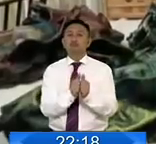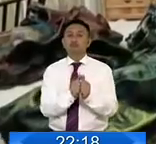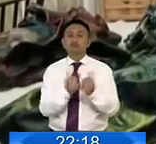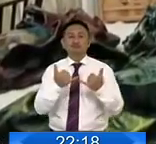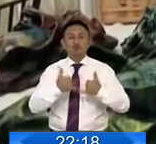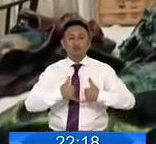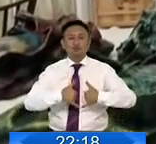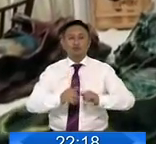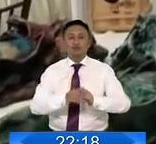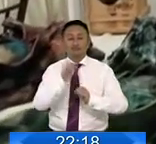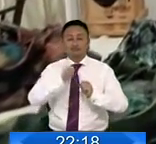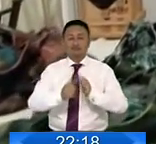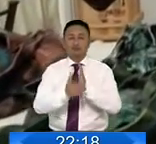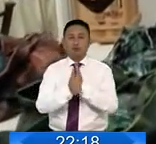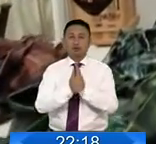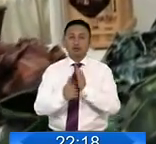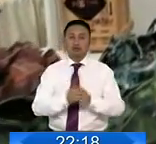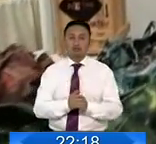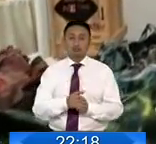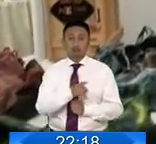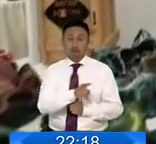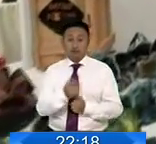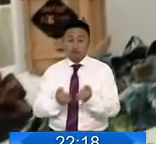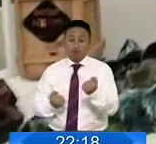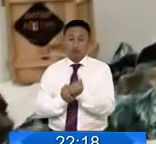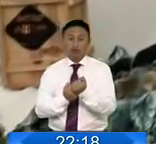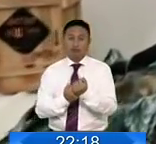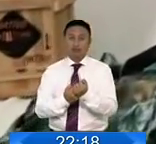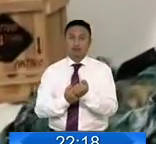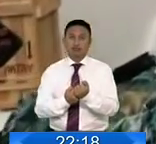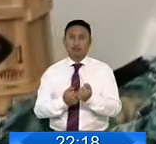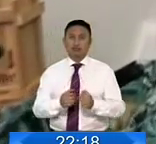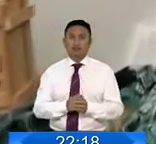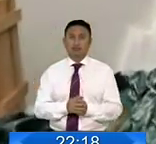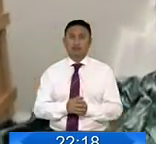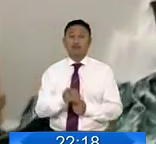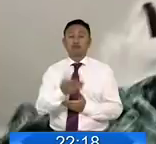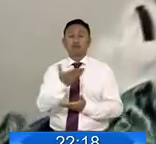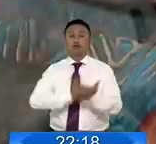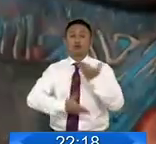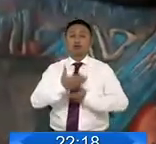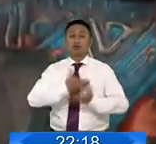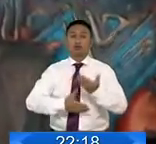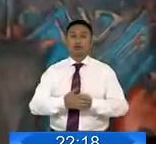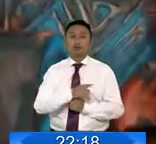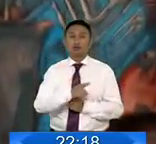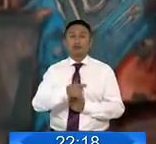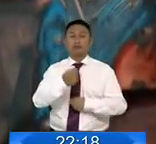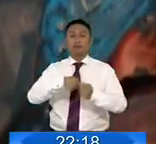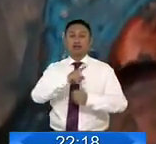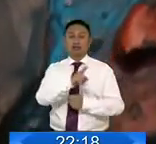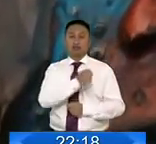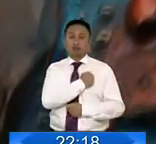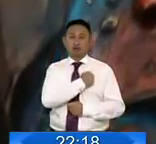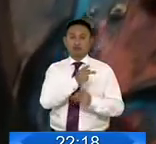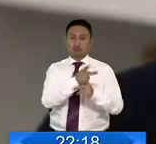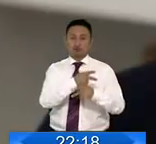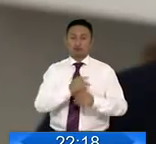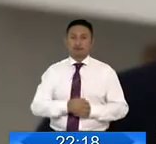y capacitación para fortalecer la cadena de producción, comercialización y venta de sus